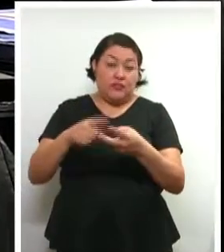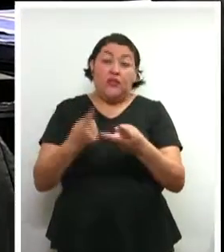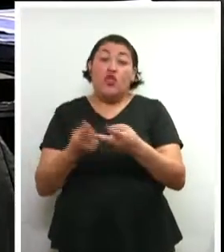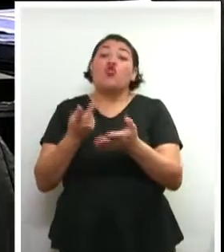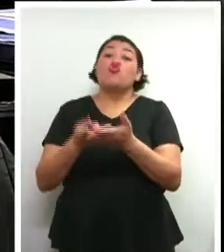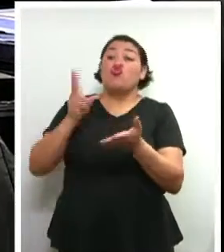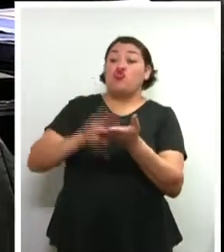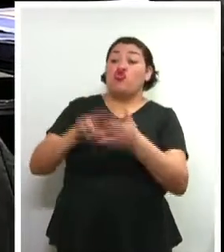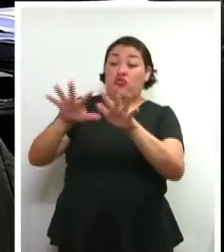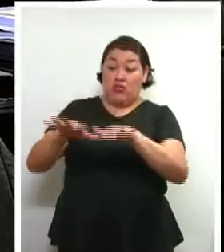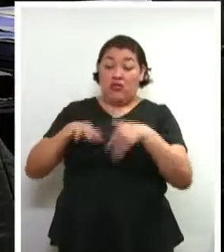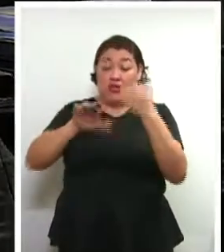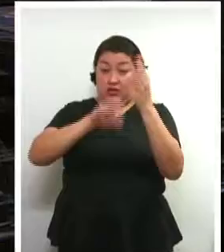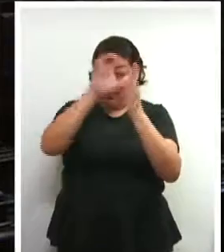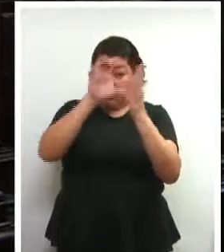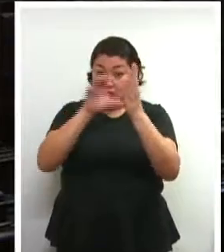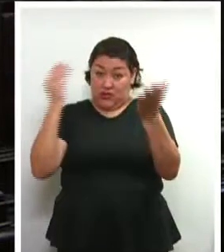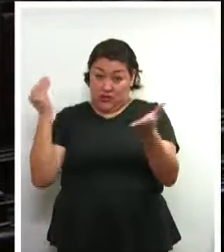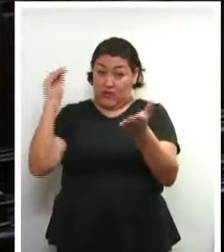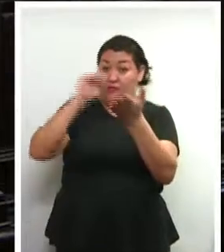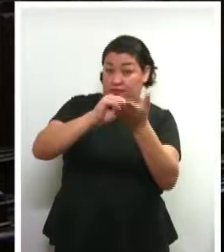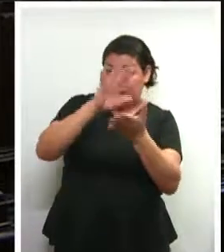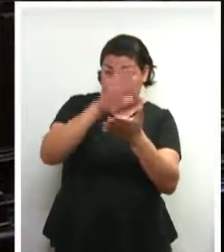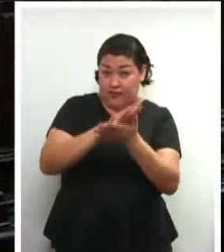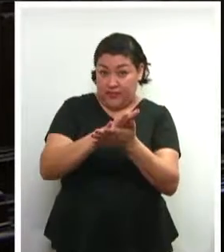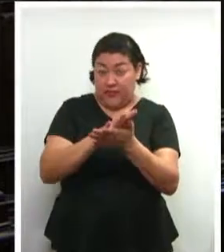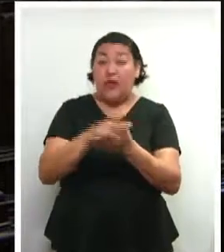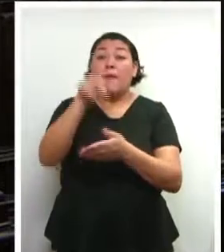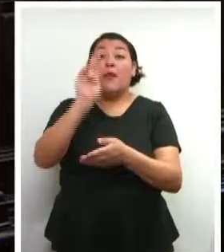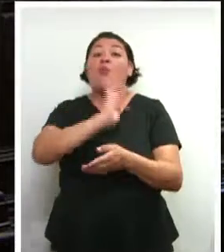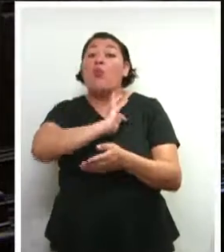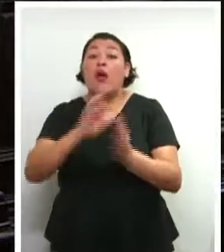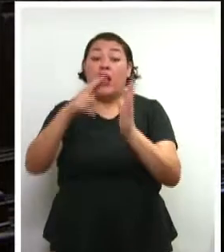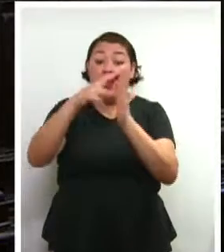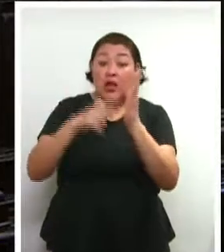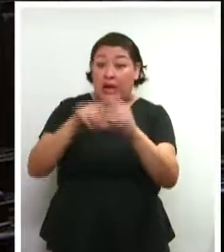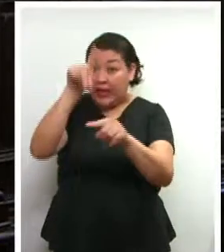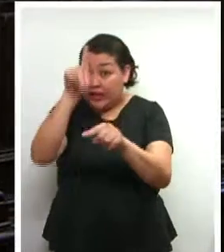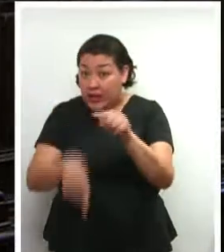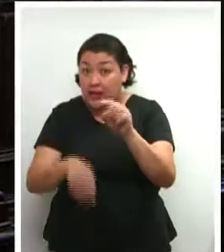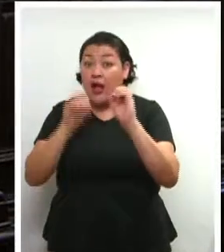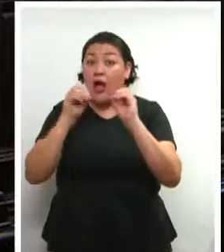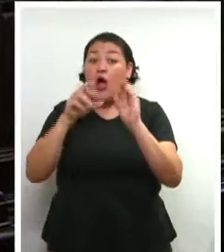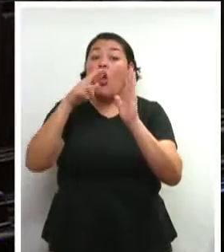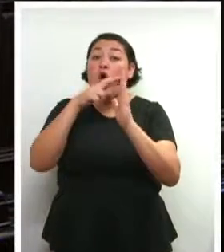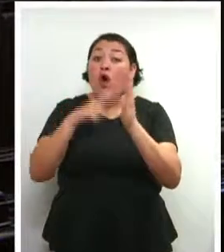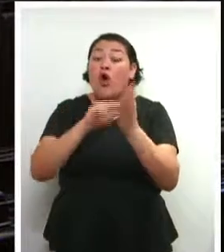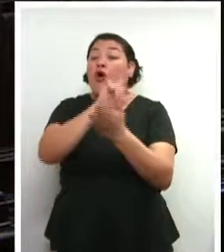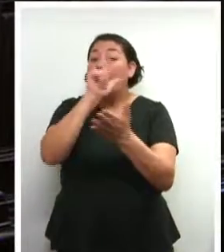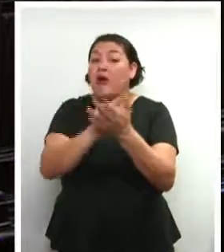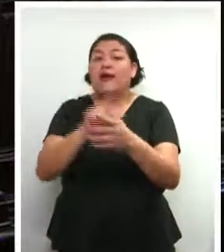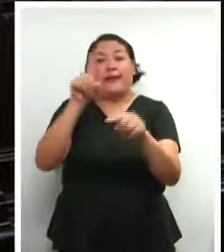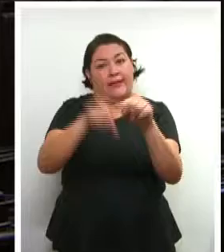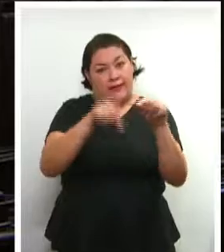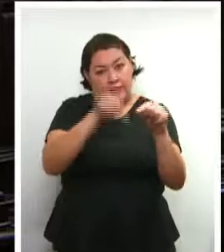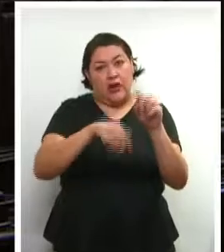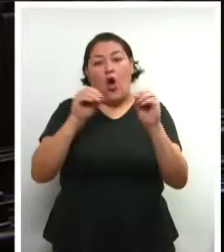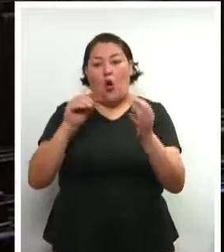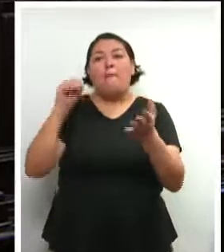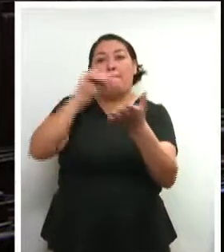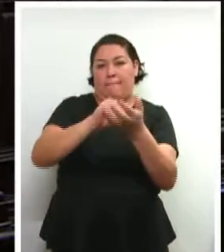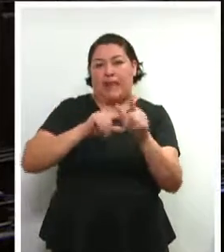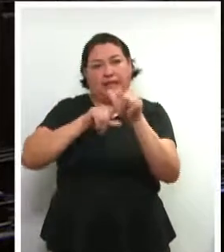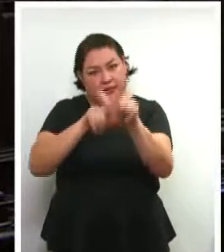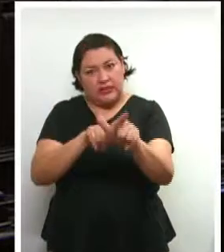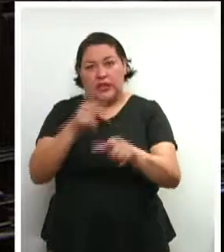constituyente, hacer un decreto de abrogación o derogación del inmenso marco normativo que